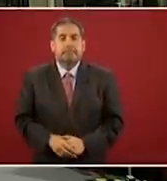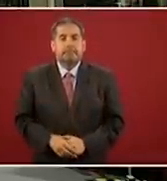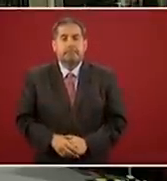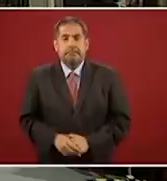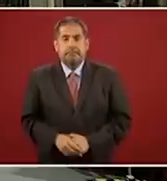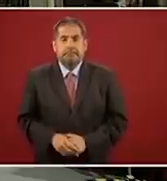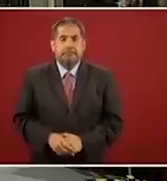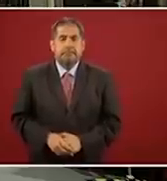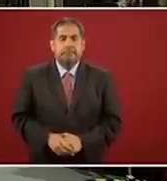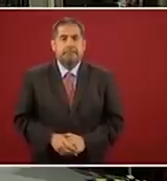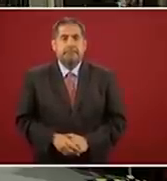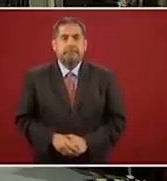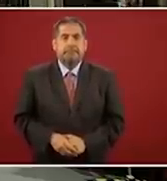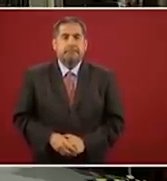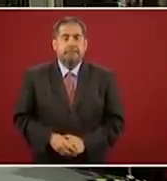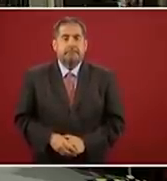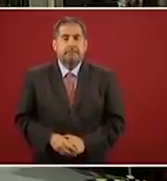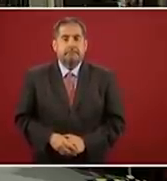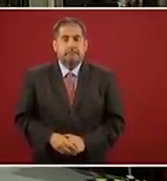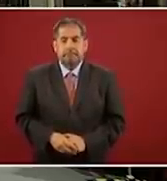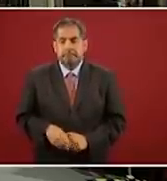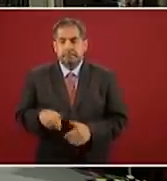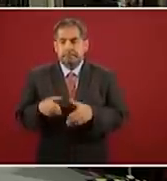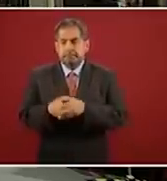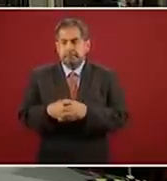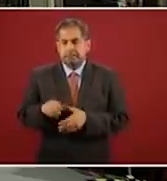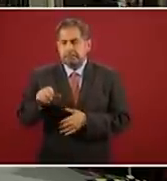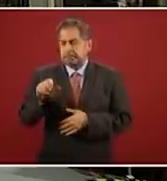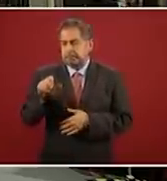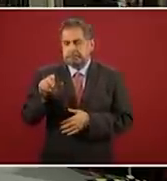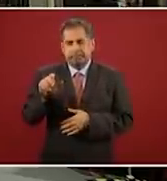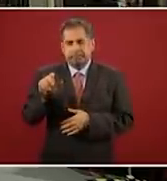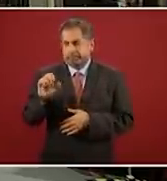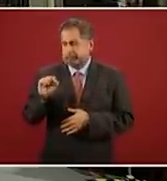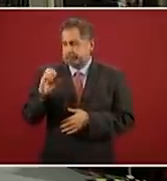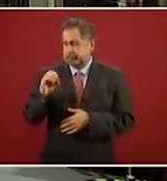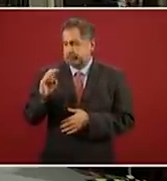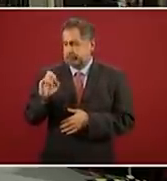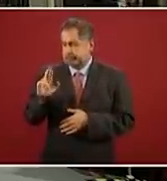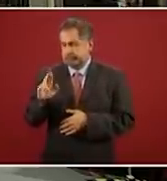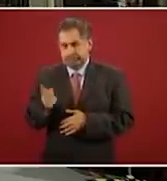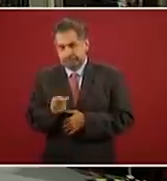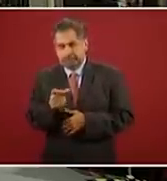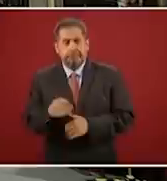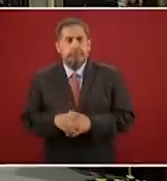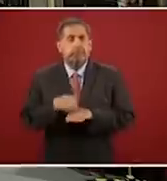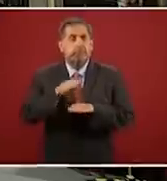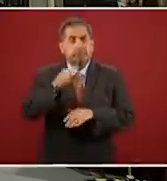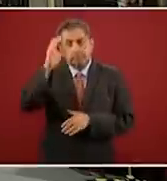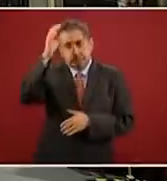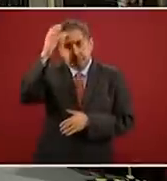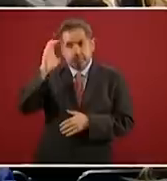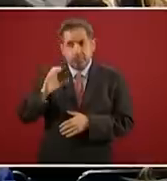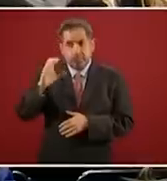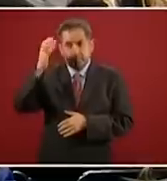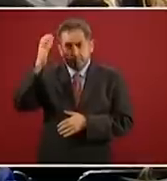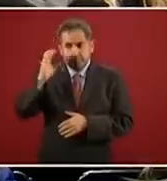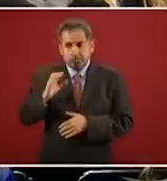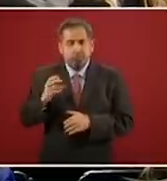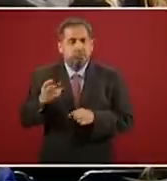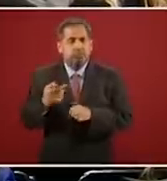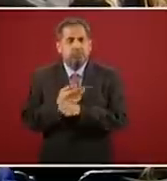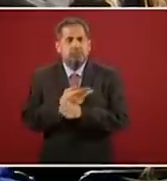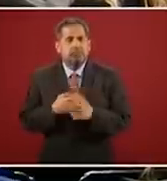Gracias, buen día. Dalila Escobar, de corresponsal de Tiempo.tv. Preguntarle precisamente del tema de Coahuila. ¿Qué información